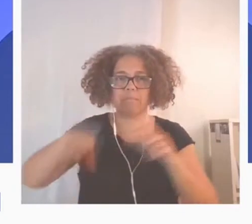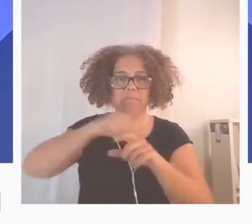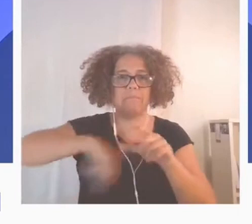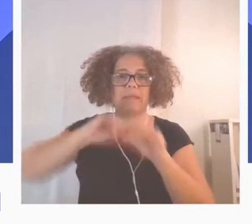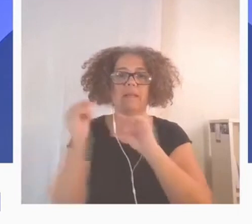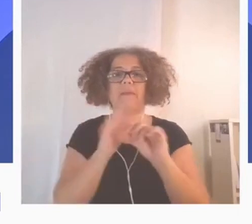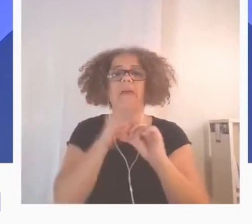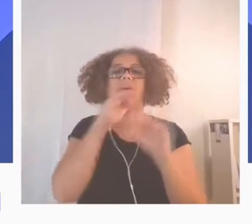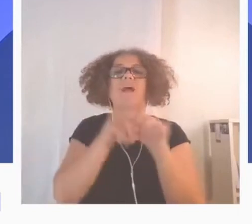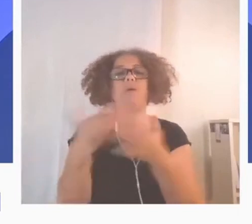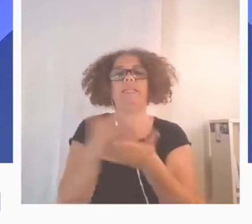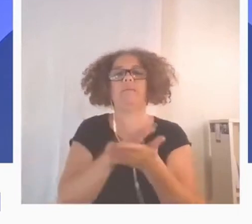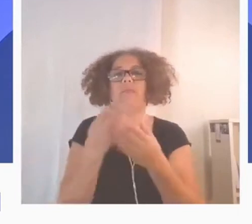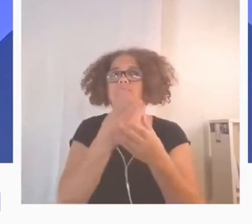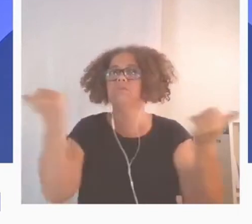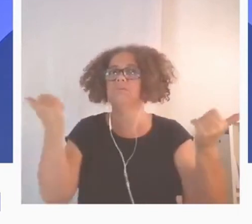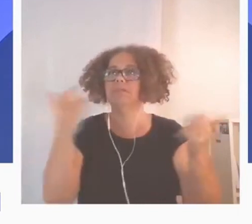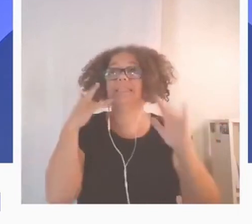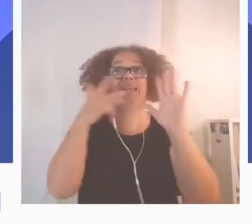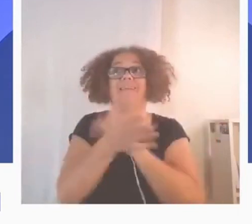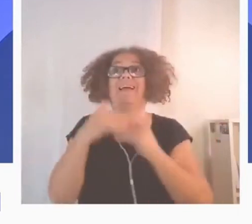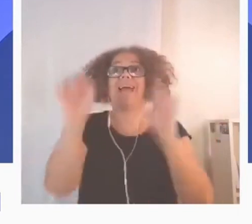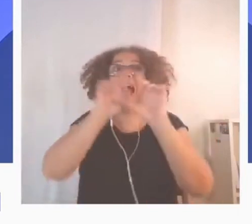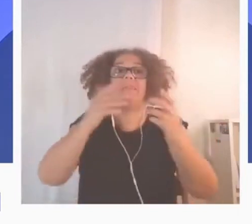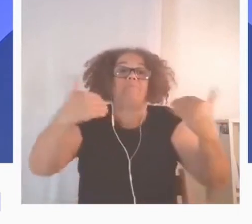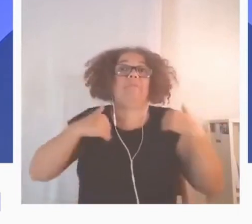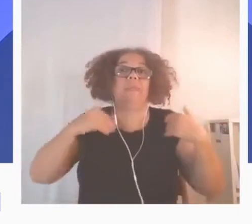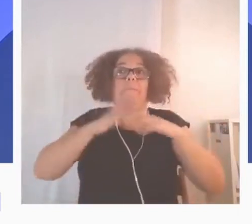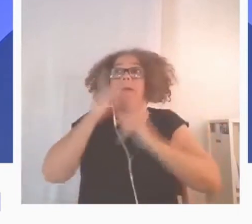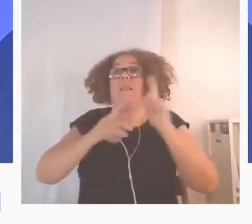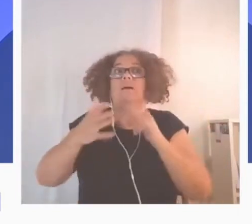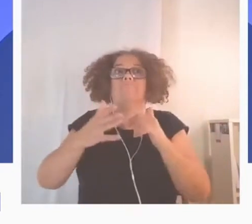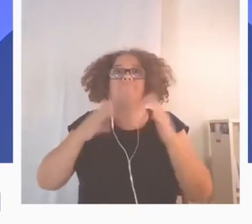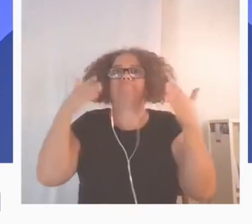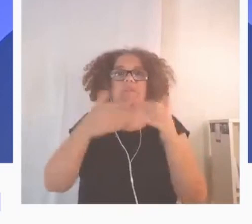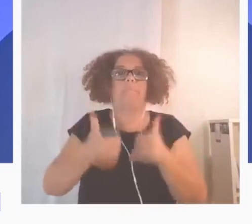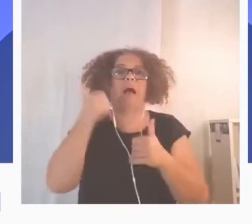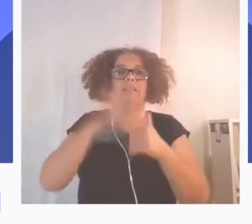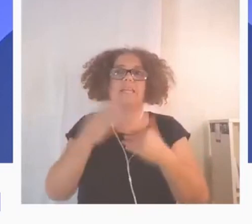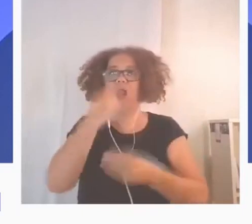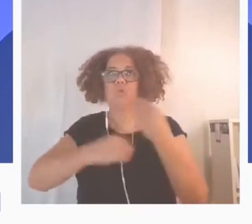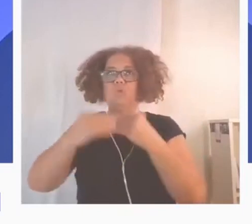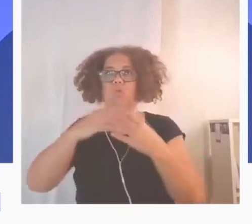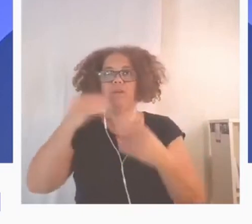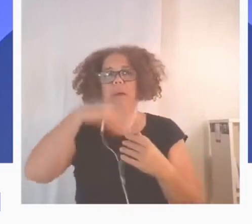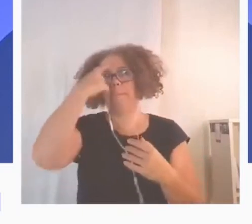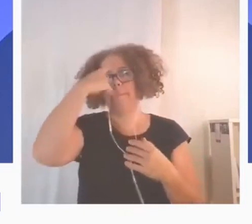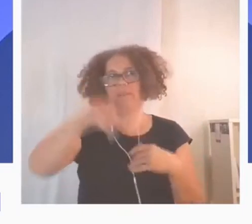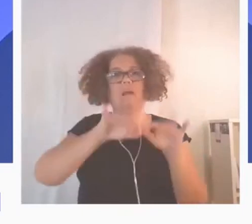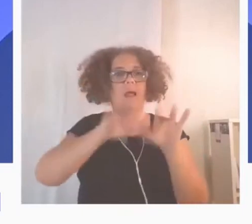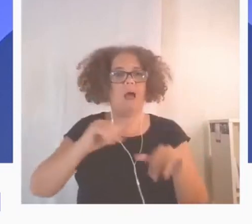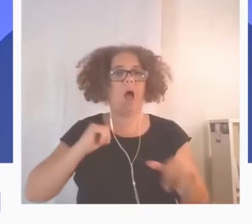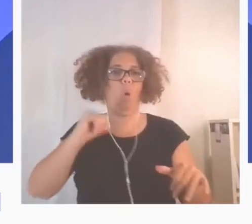la intermediación, ¿no? De tal manera que ya cada vez más los consumidores somos viajeros, ya casi sabemos de todo, claro.